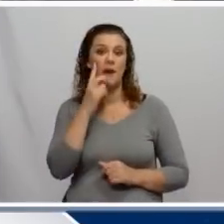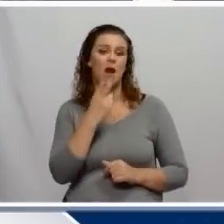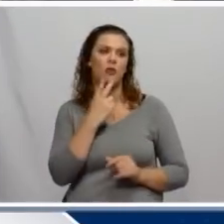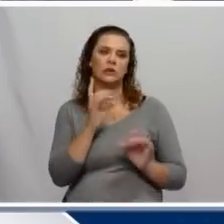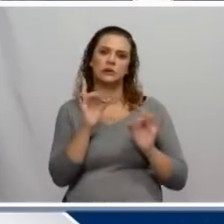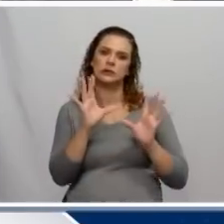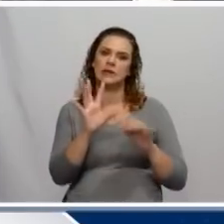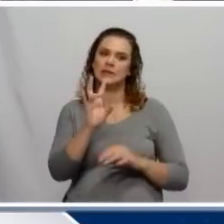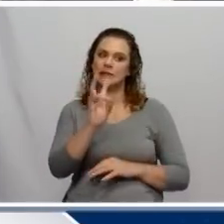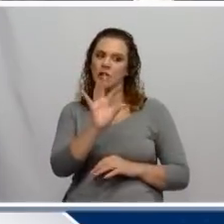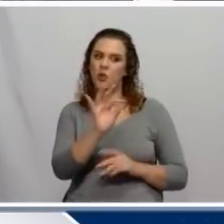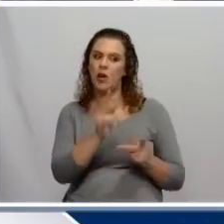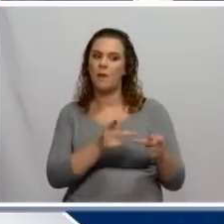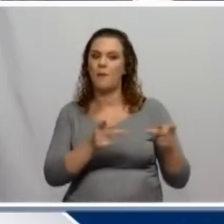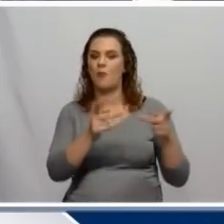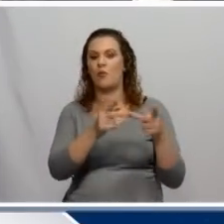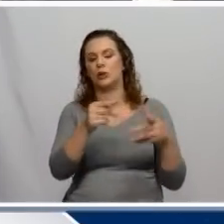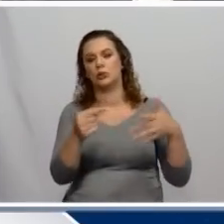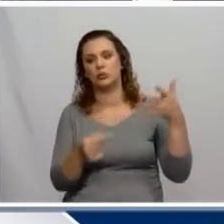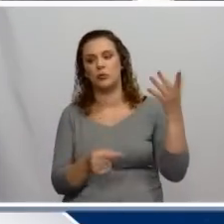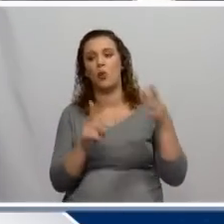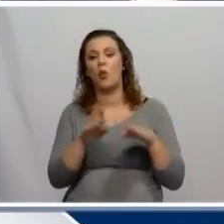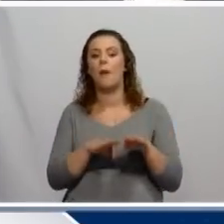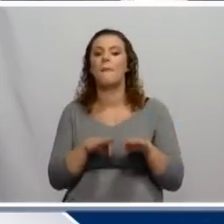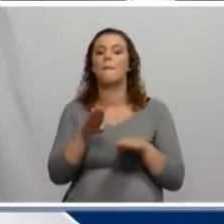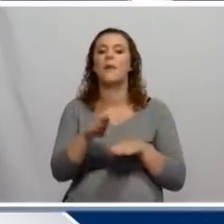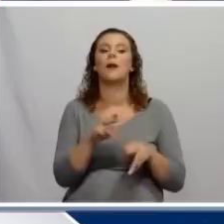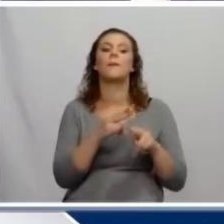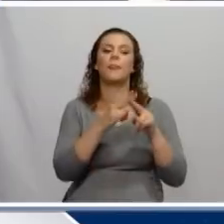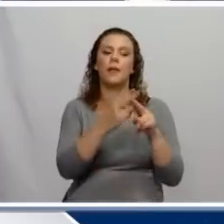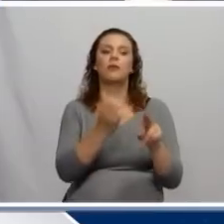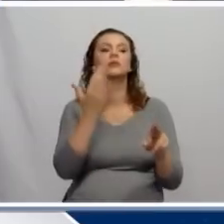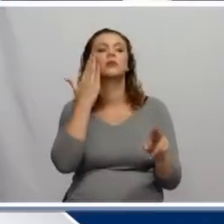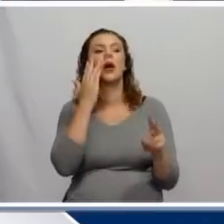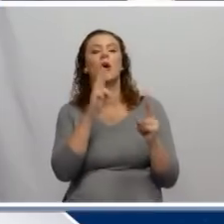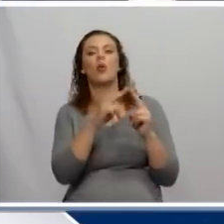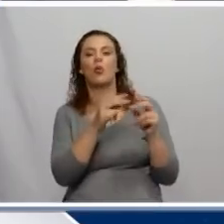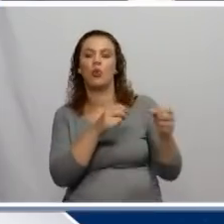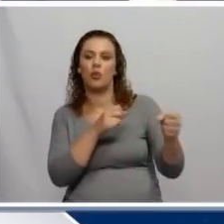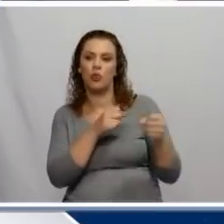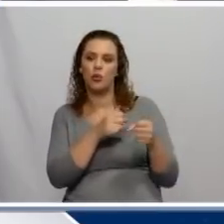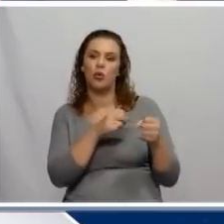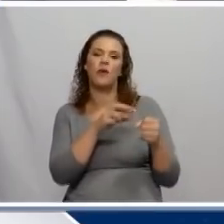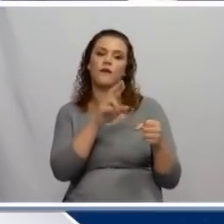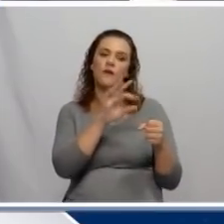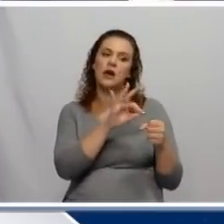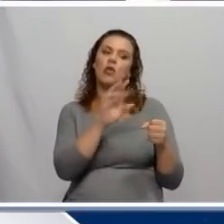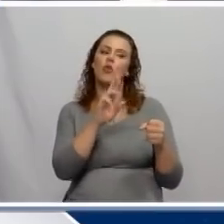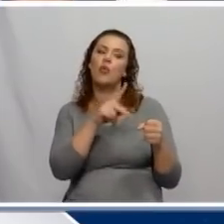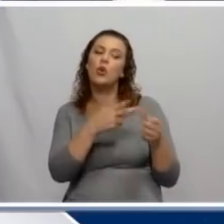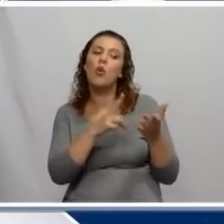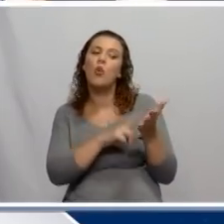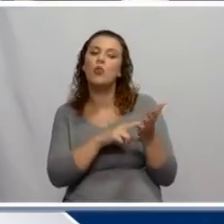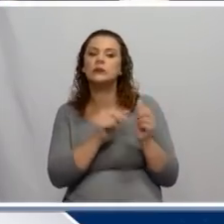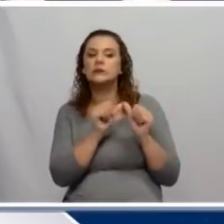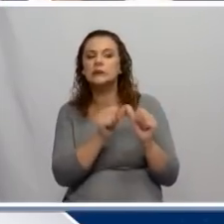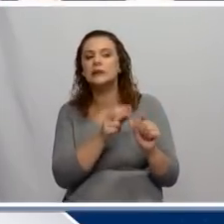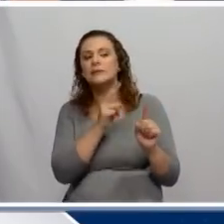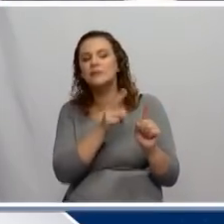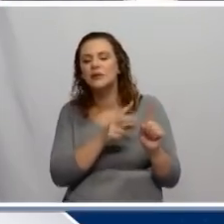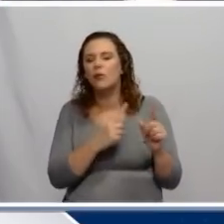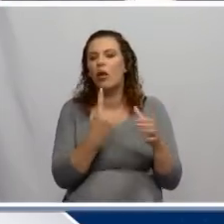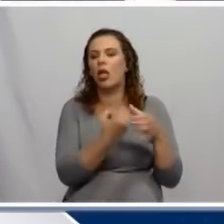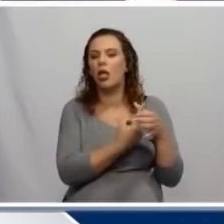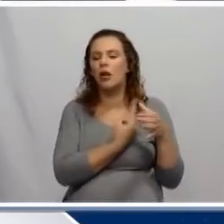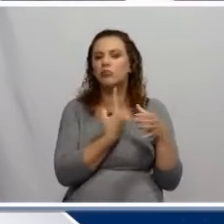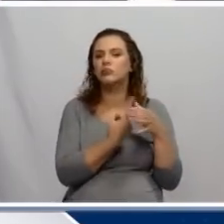es escandaloso estar en el ya dieron un paso nombrando a alguien que ya conocen verdad esas contrataciones es seguir como en el mismo círculo